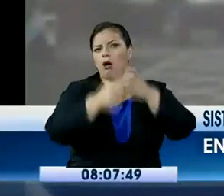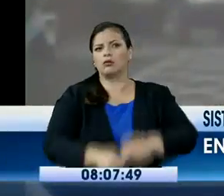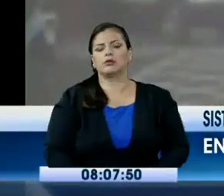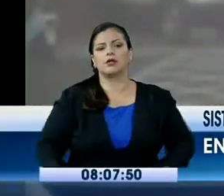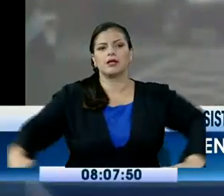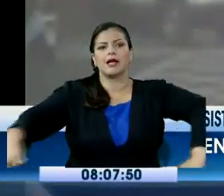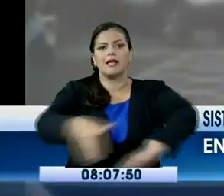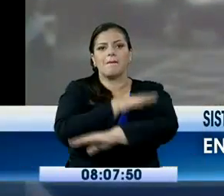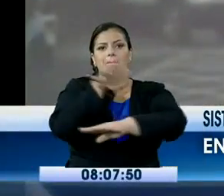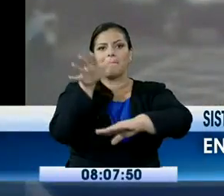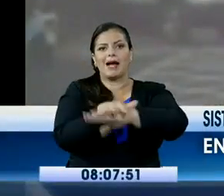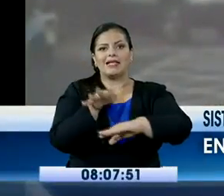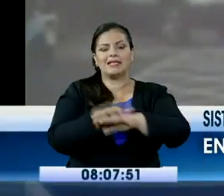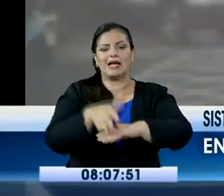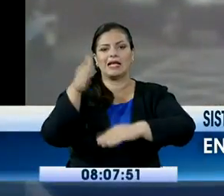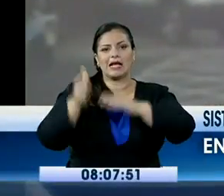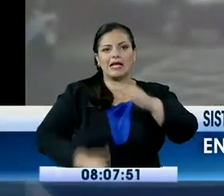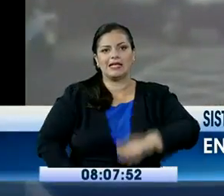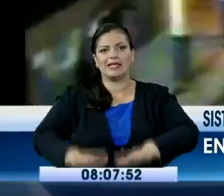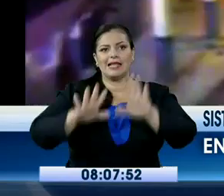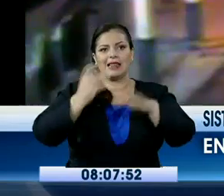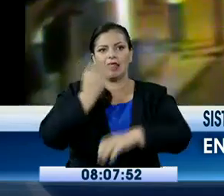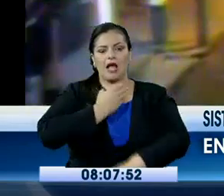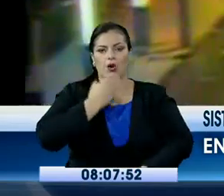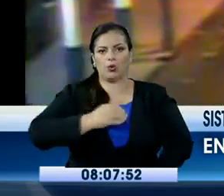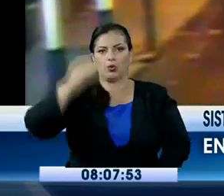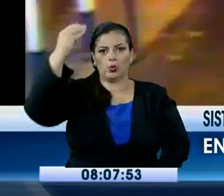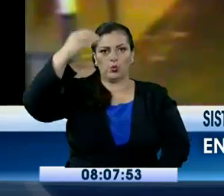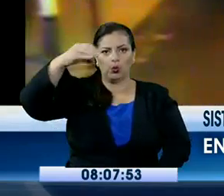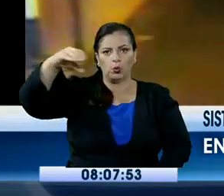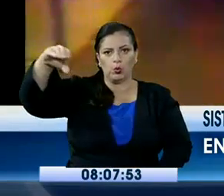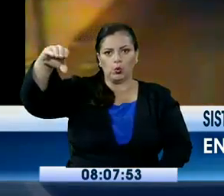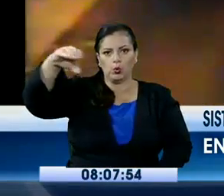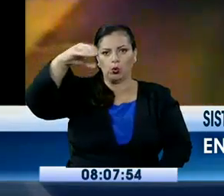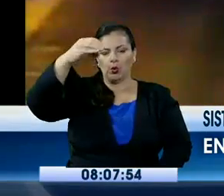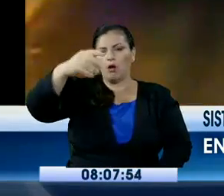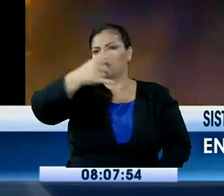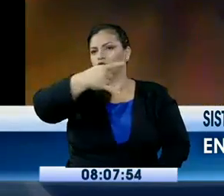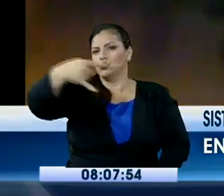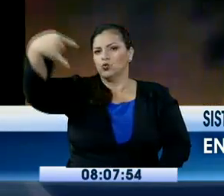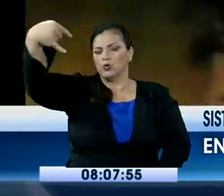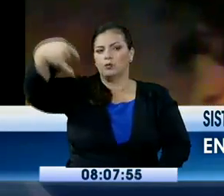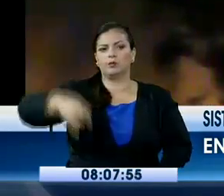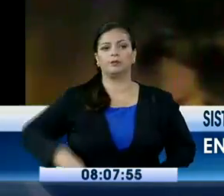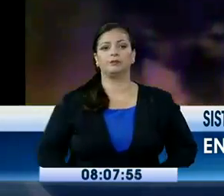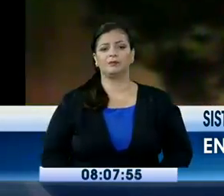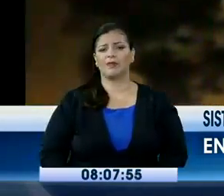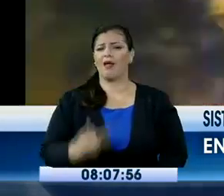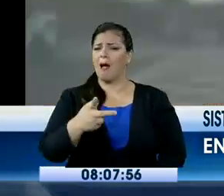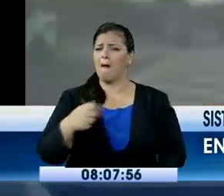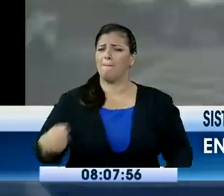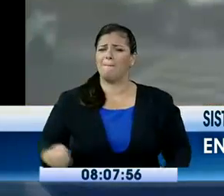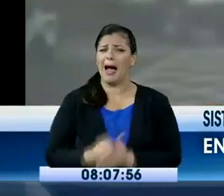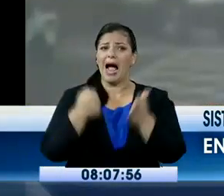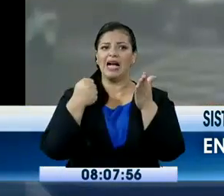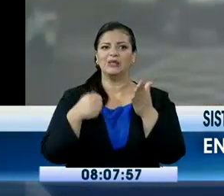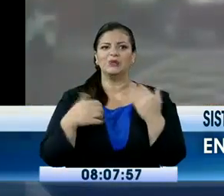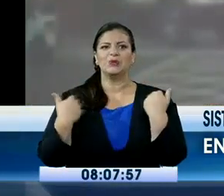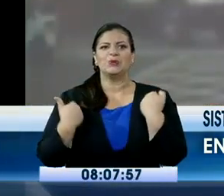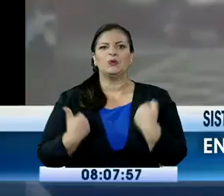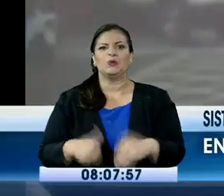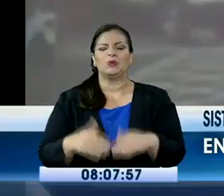Águila de la Corporación para la Seguridad Ciudadana de Guayaquil captaron el preciso momento en que se da el accidente, que habría